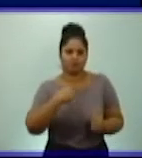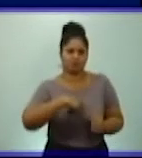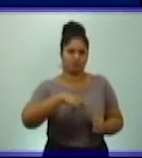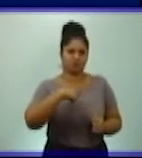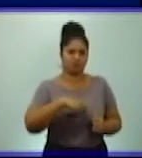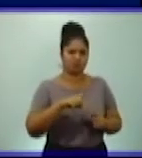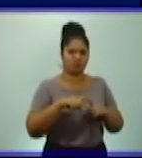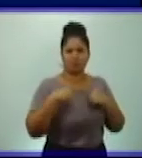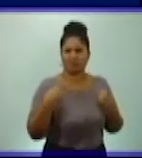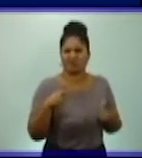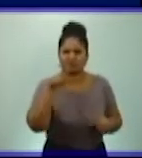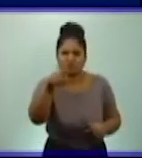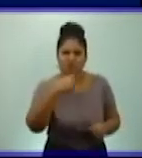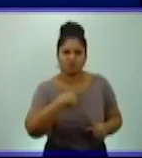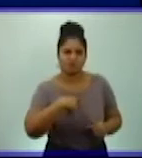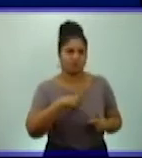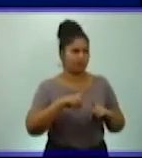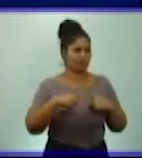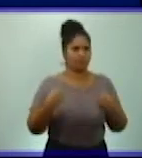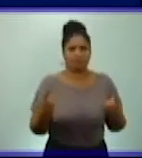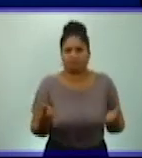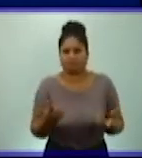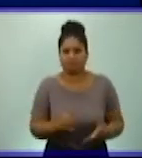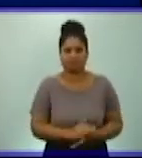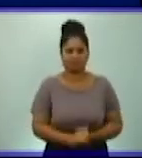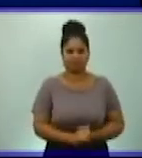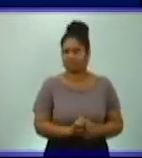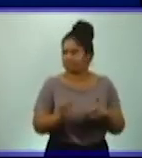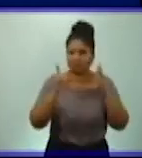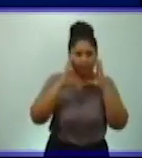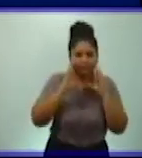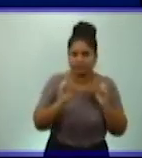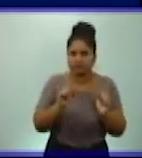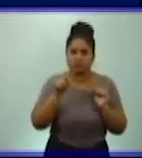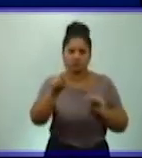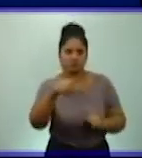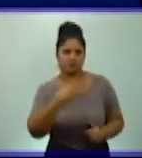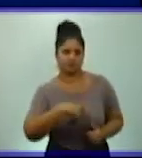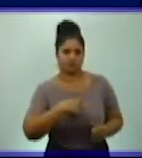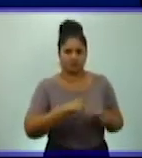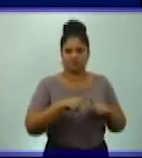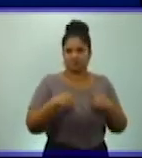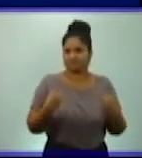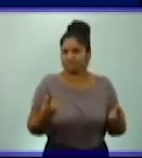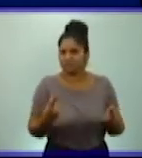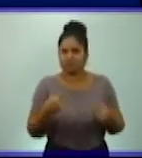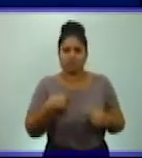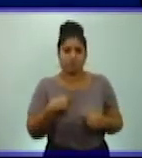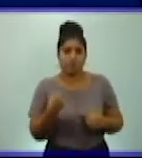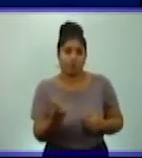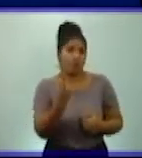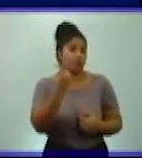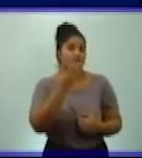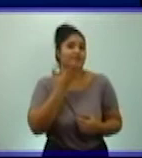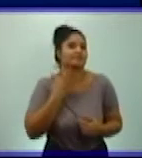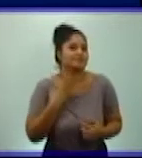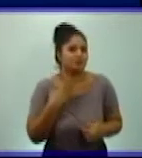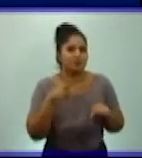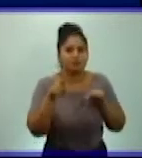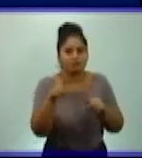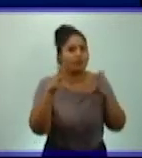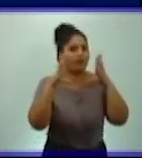tienen un sustento, como les explicaba anteriormente. Ahora, en los últimos versos se enuncia la causa de